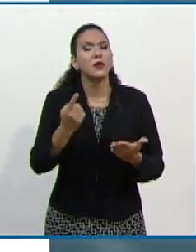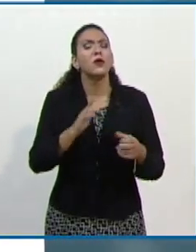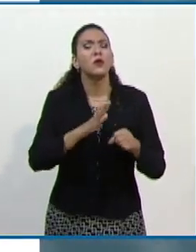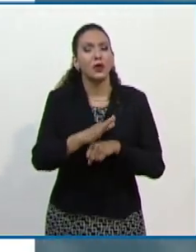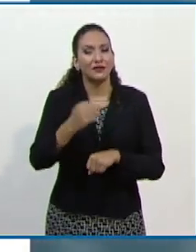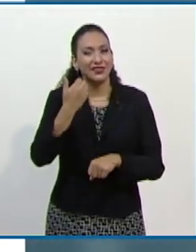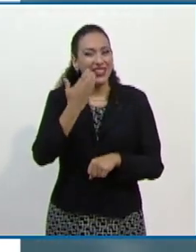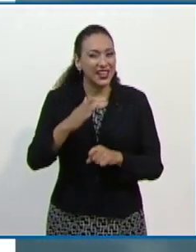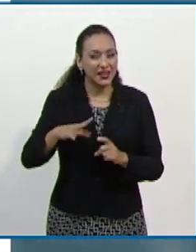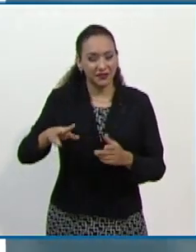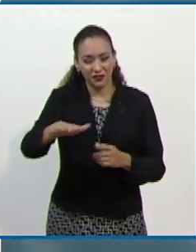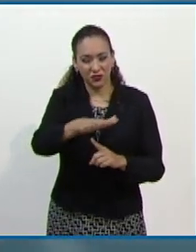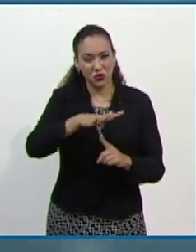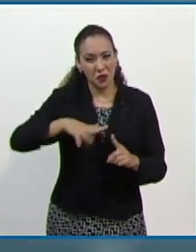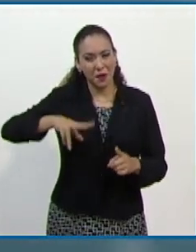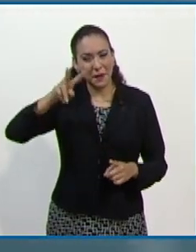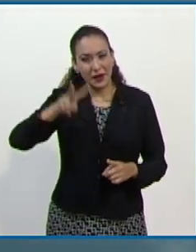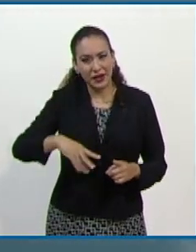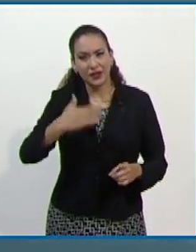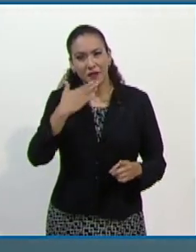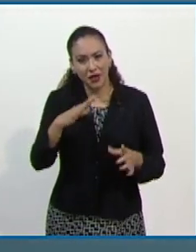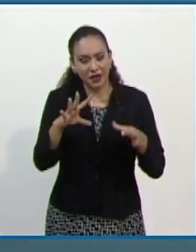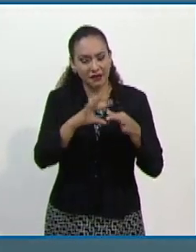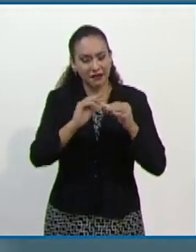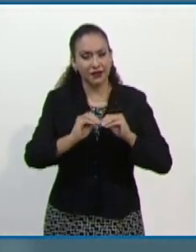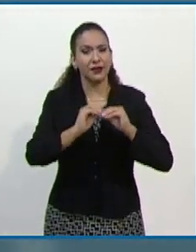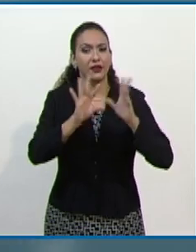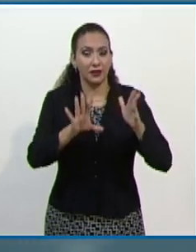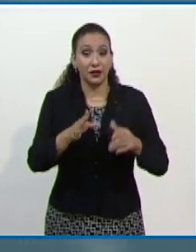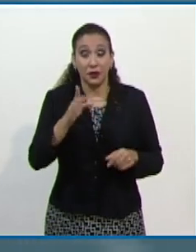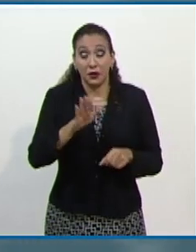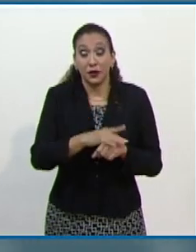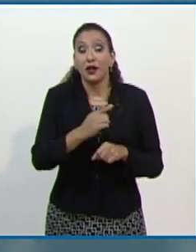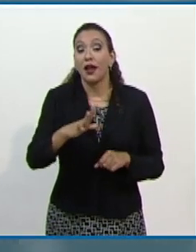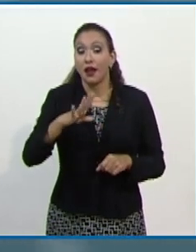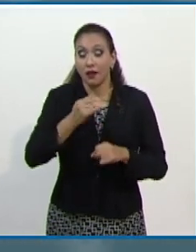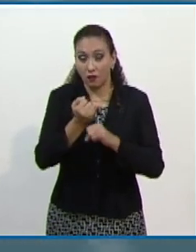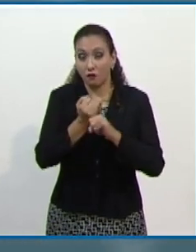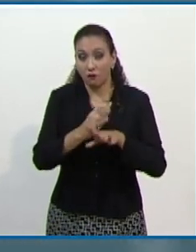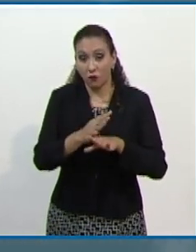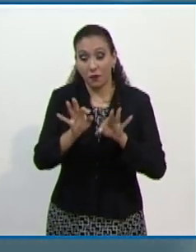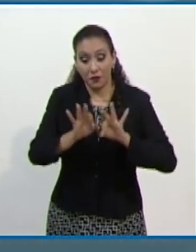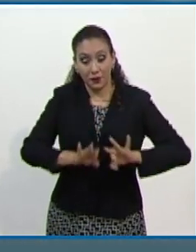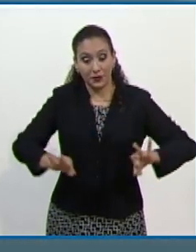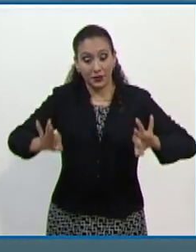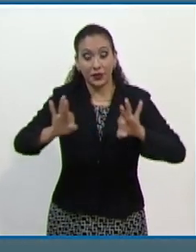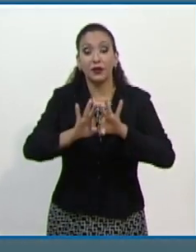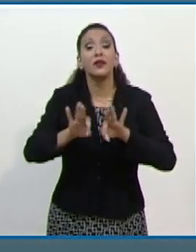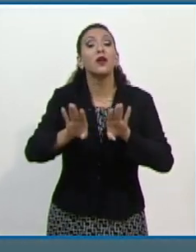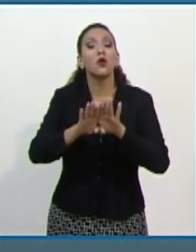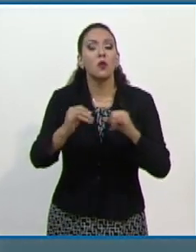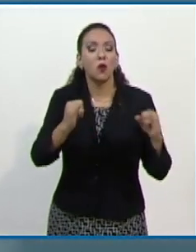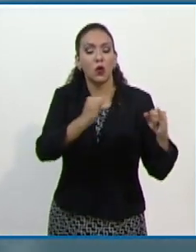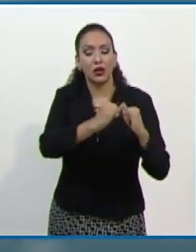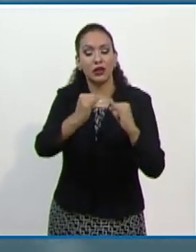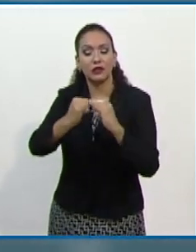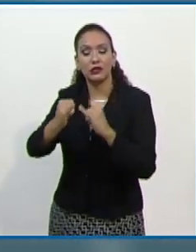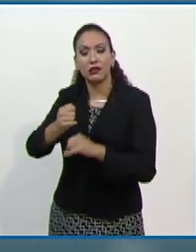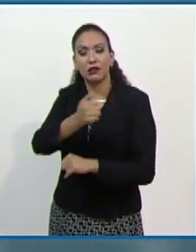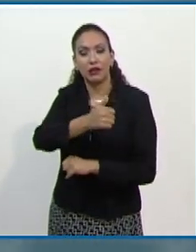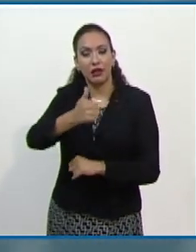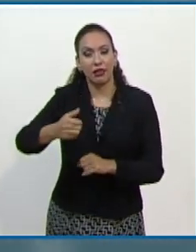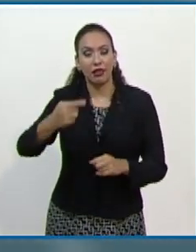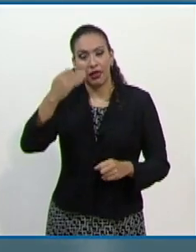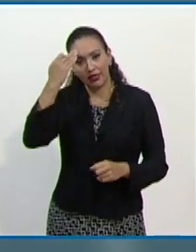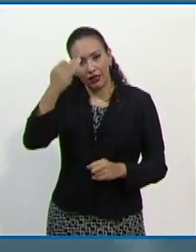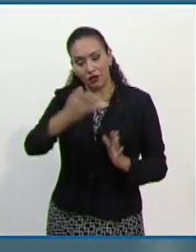su contexto. Asimismo, hay información importante sobre la integración de los órganos jurisdiccionales de cara al periodo de receso